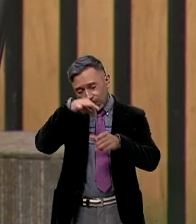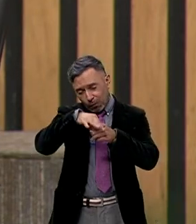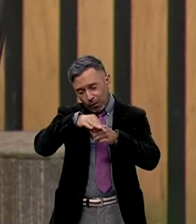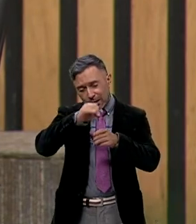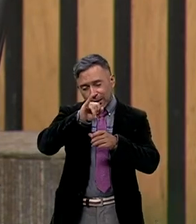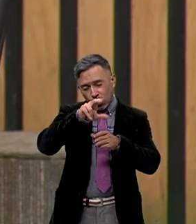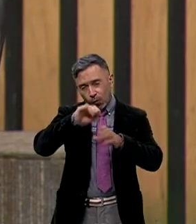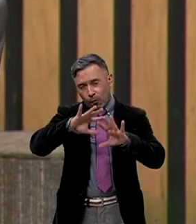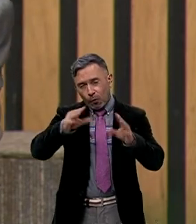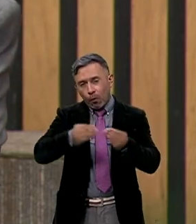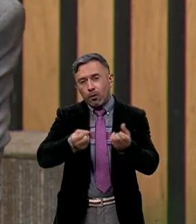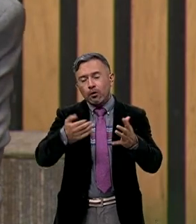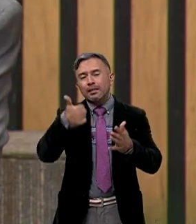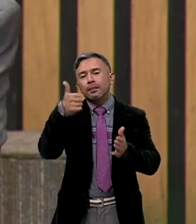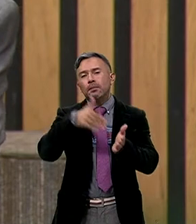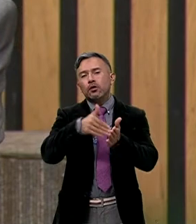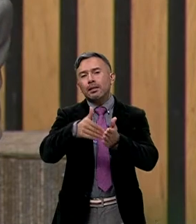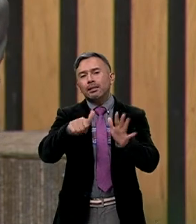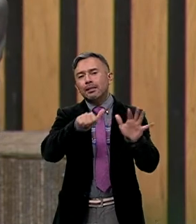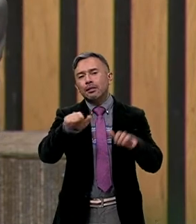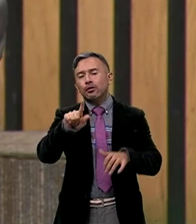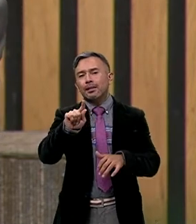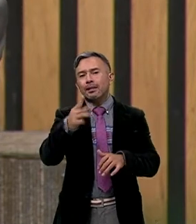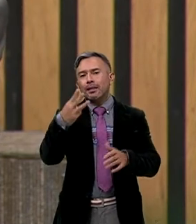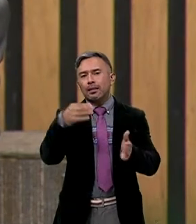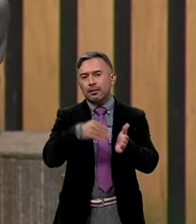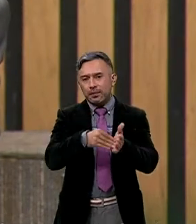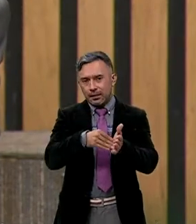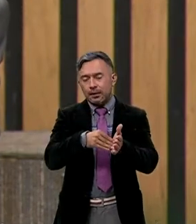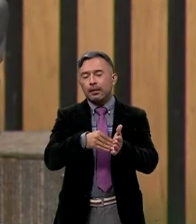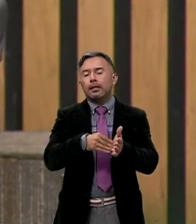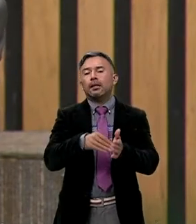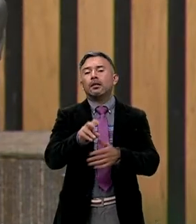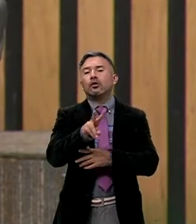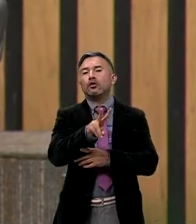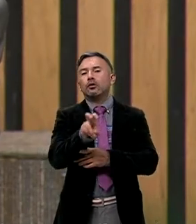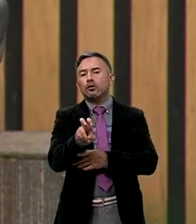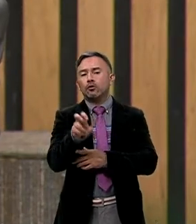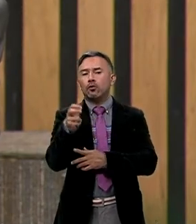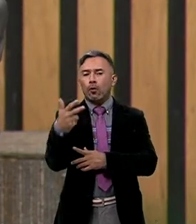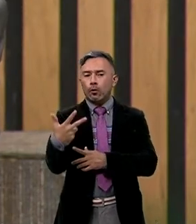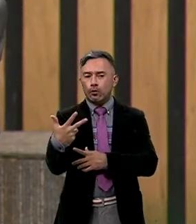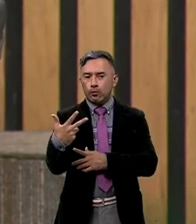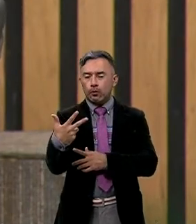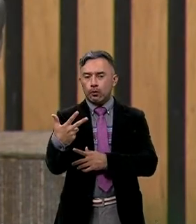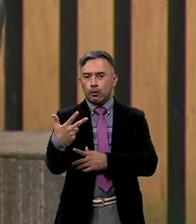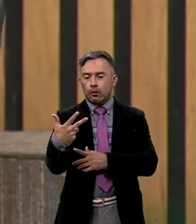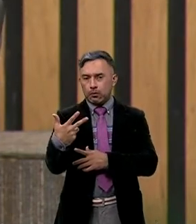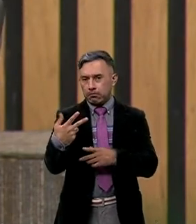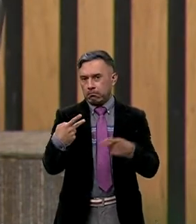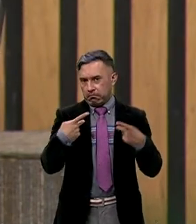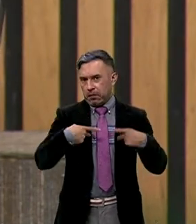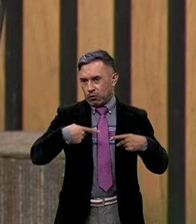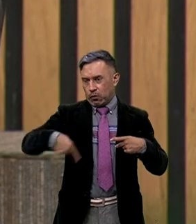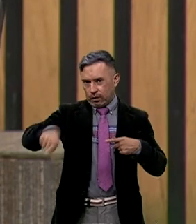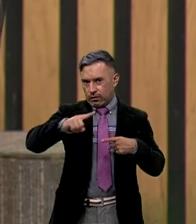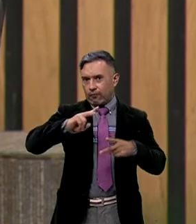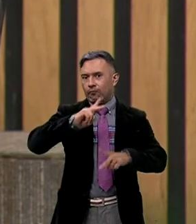consulta es de 6 millones 663 mil 208 ciudadanos